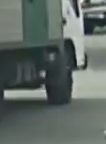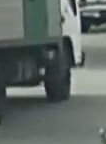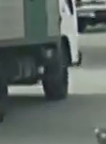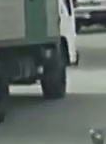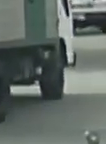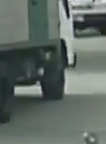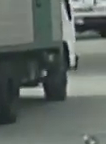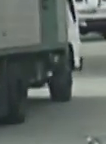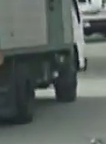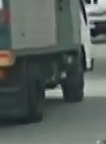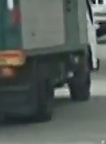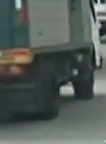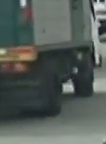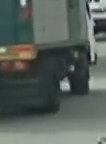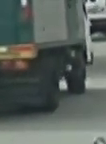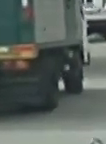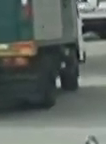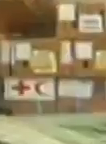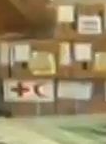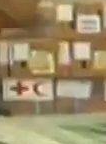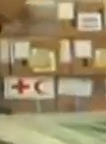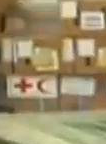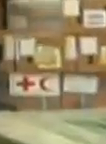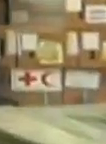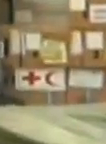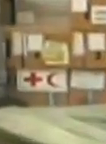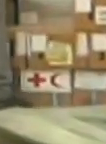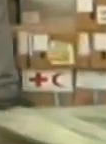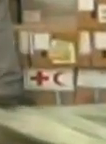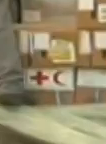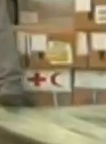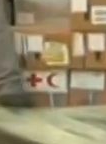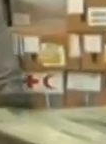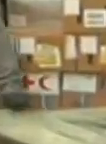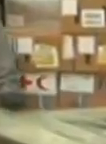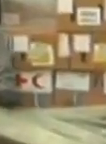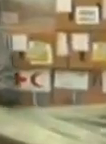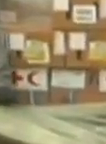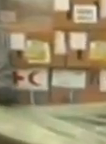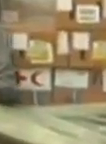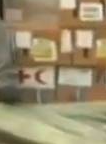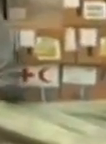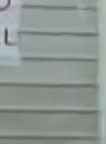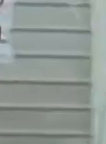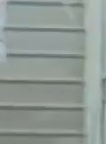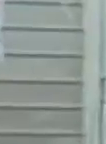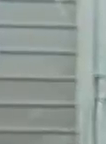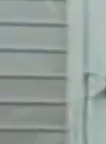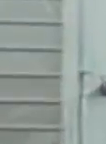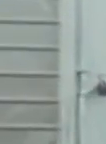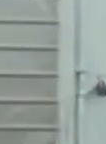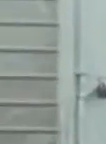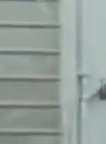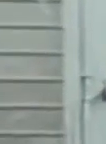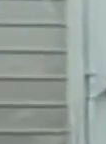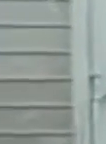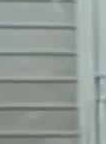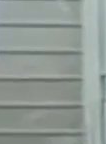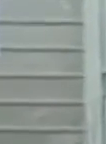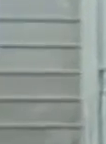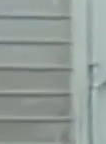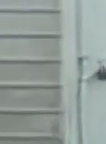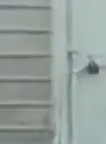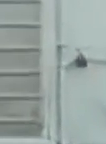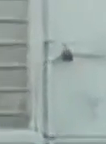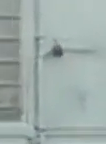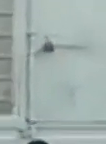distribuido a los 8 hospitales y más de 30 ambulatorios que tiene la Cruz Roja en Venezuela, y la mitad de ellos va a ser distribuida